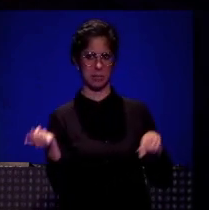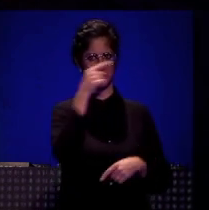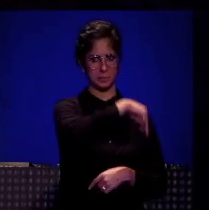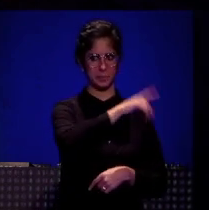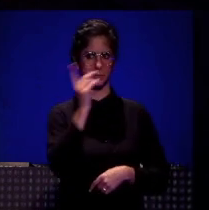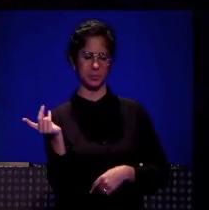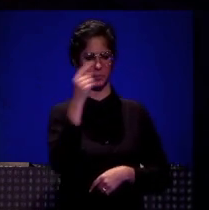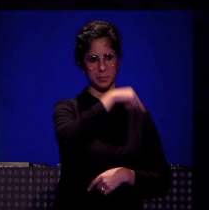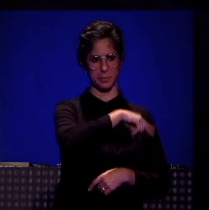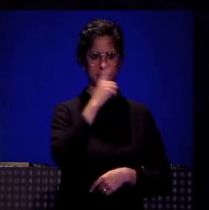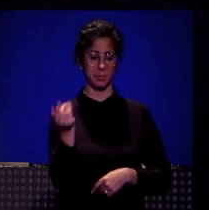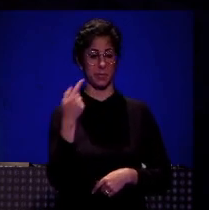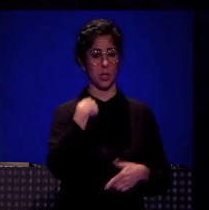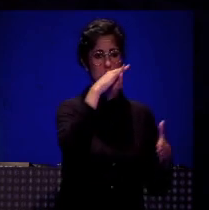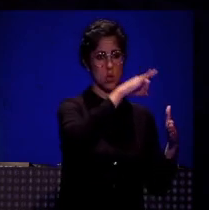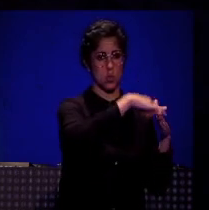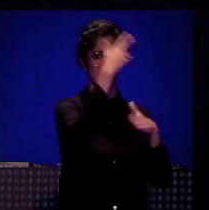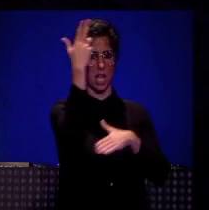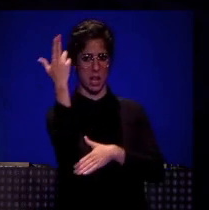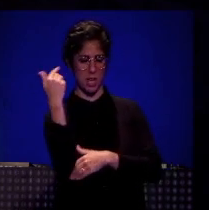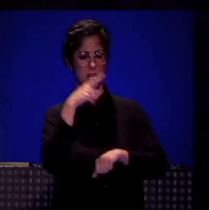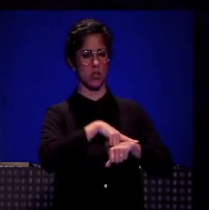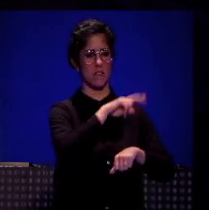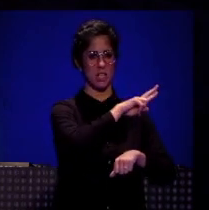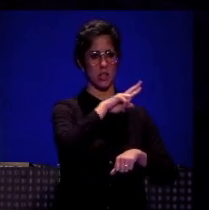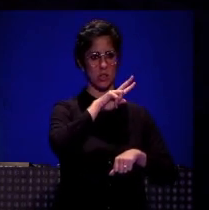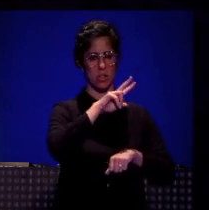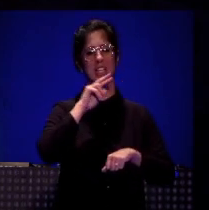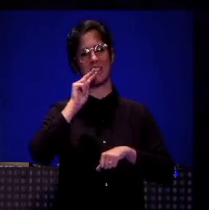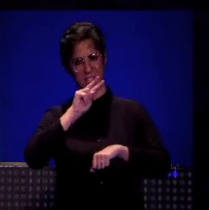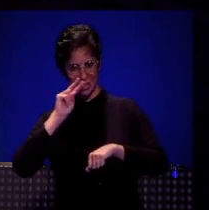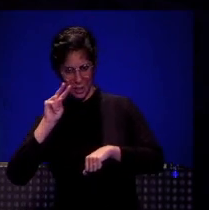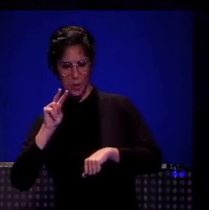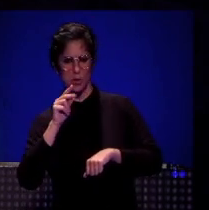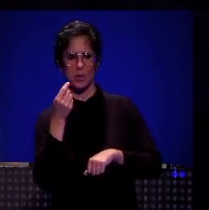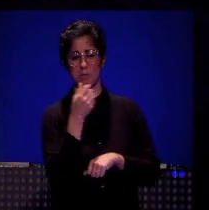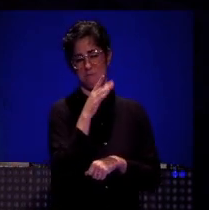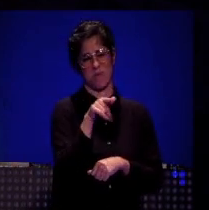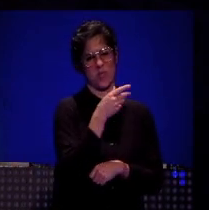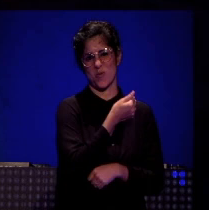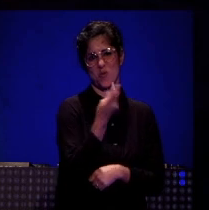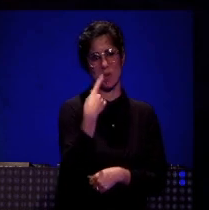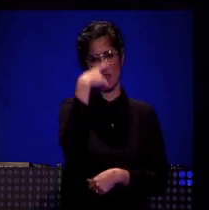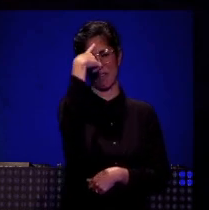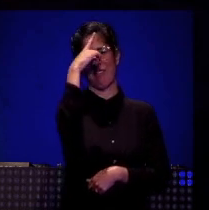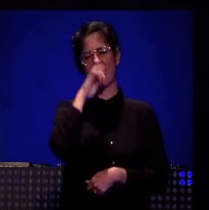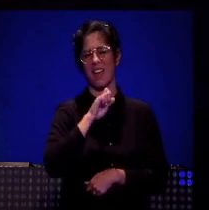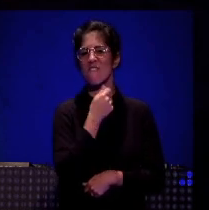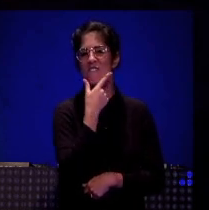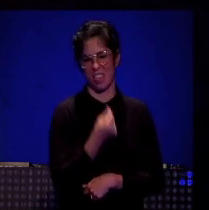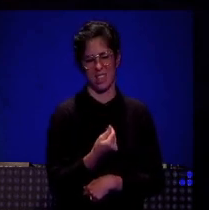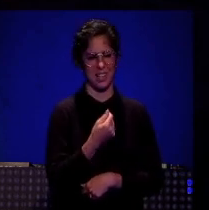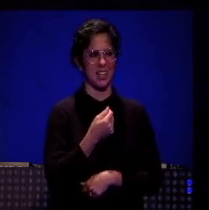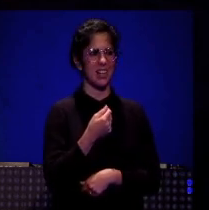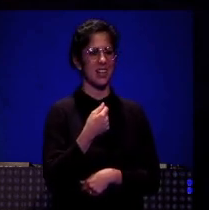día el mito de lunes a viernes a las 22 y 22 porque a la 22 22 porque un número que todo mundo se acuerda simplemente normal